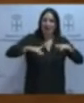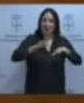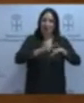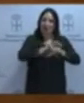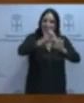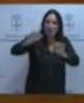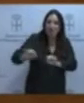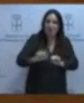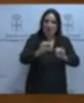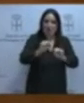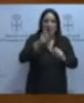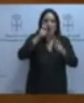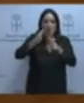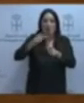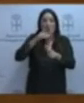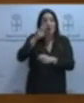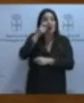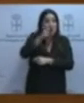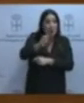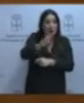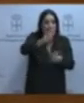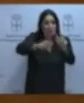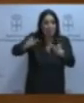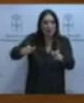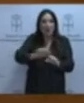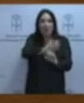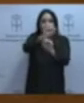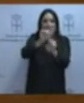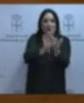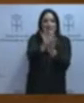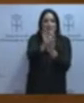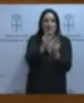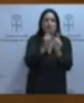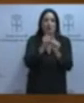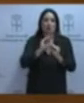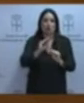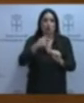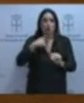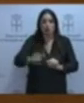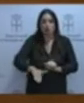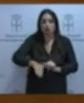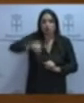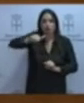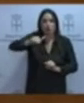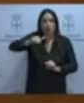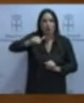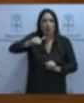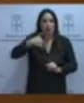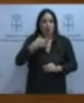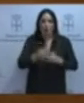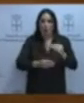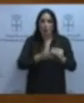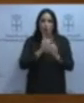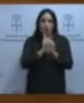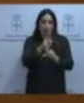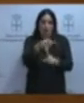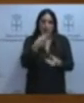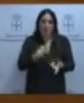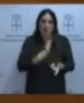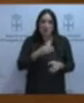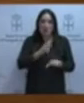defendiendo en Mieres al seu servicio de transporte. Nací y crecí usando el Musa para ir al instituto